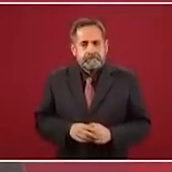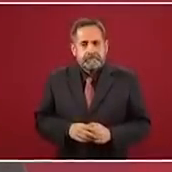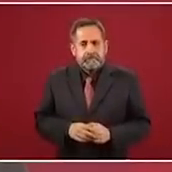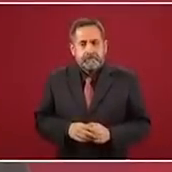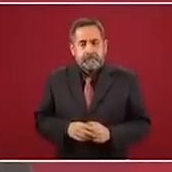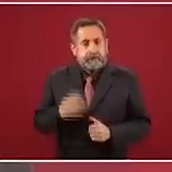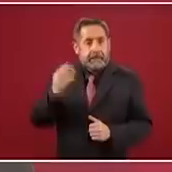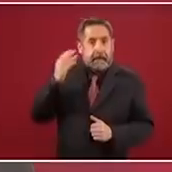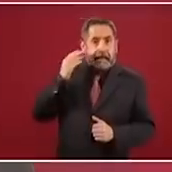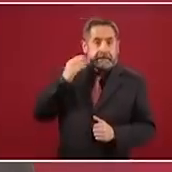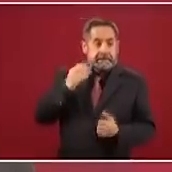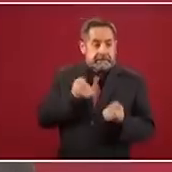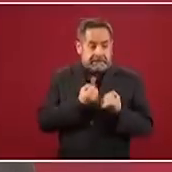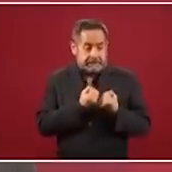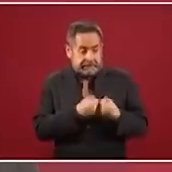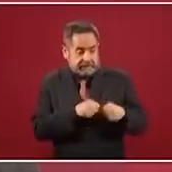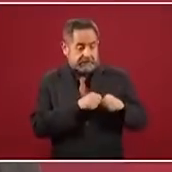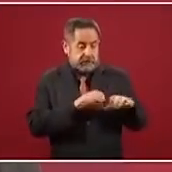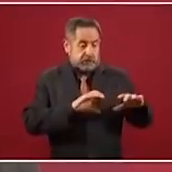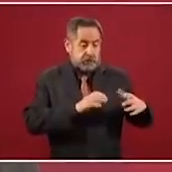seguro